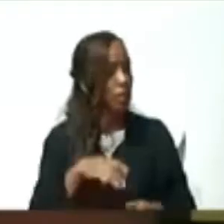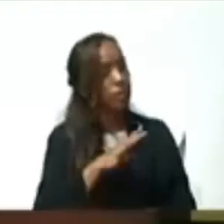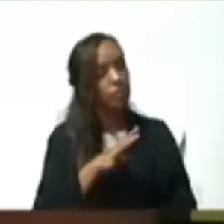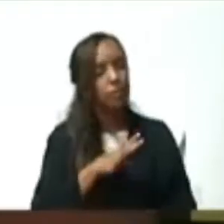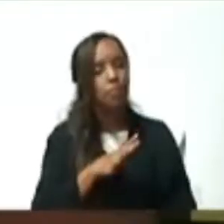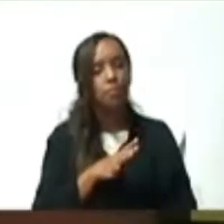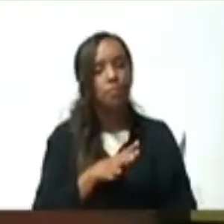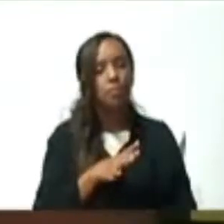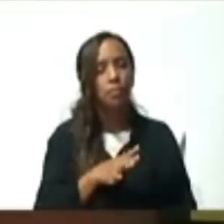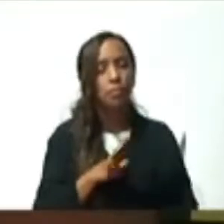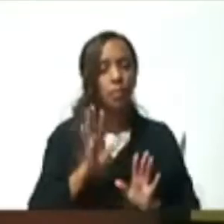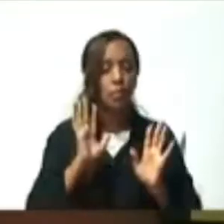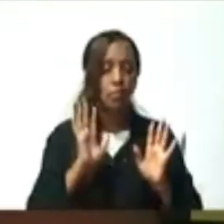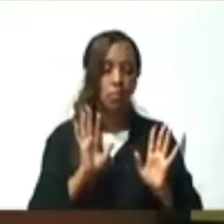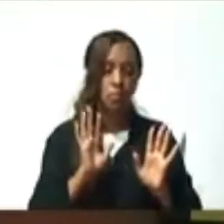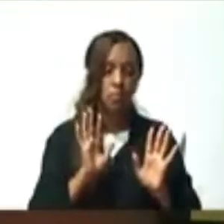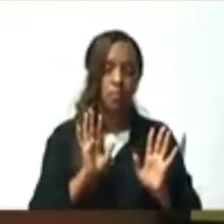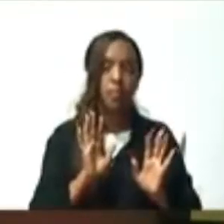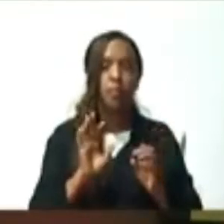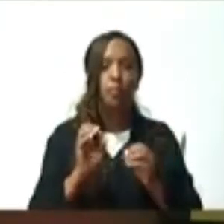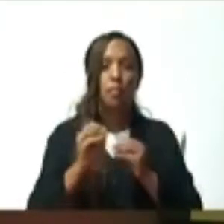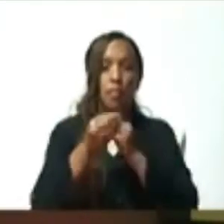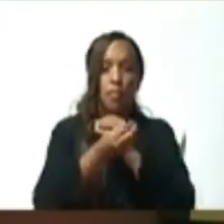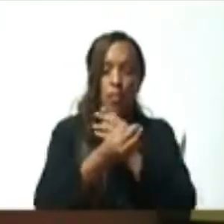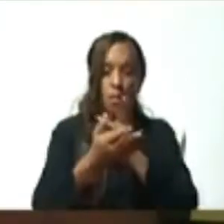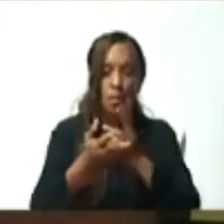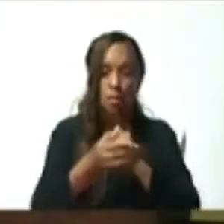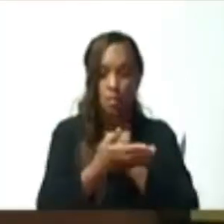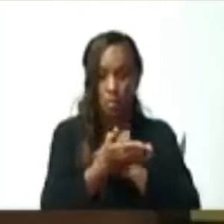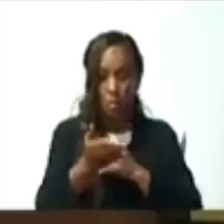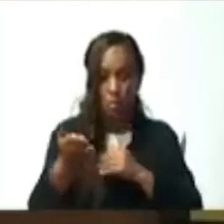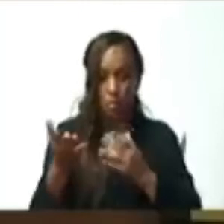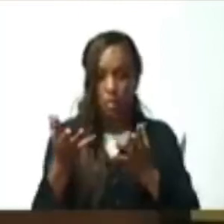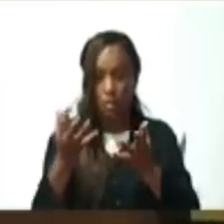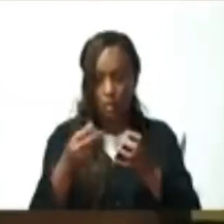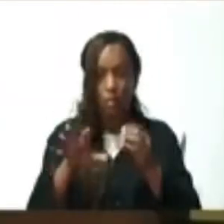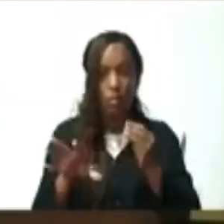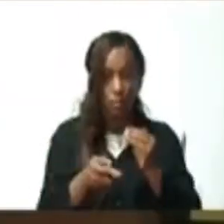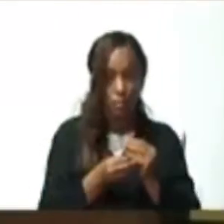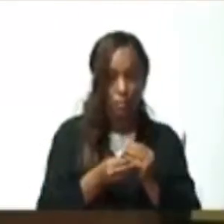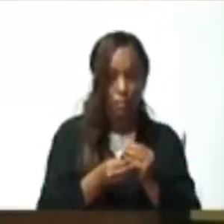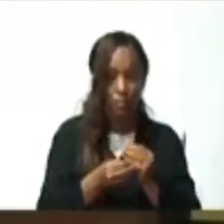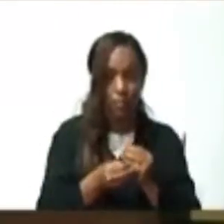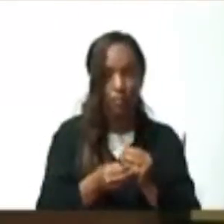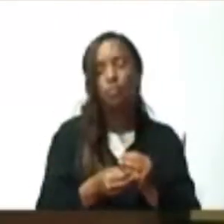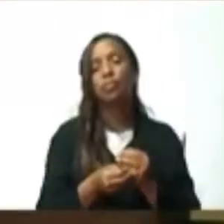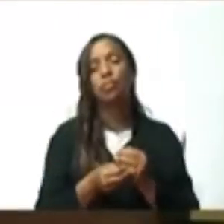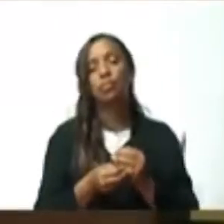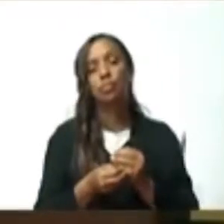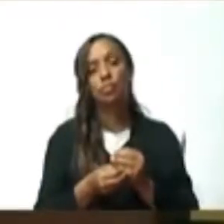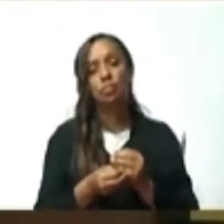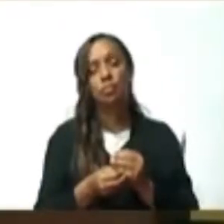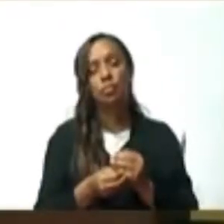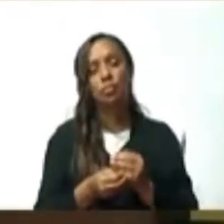Pero, es bueno que sepa que hemos adoptado la línea, a pesar de que la resolución lo manda, que